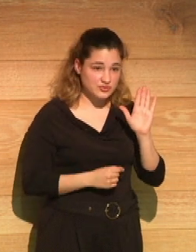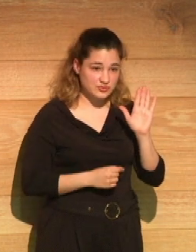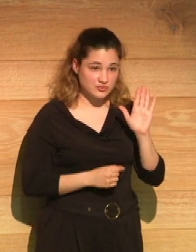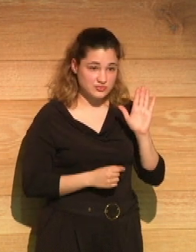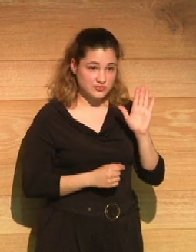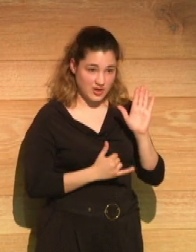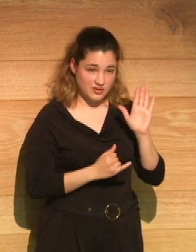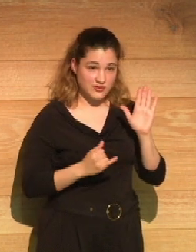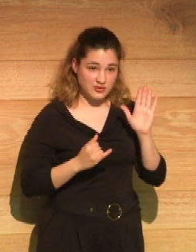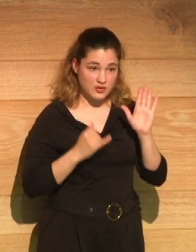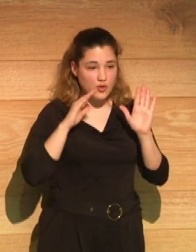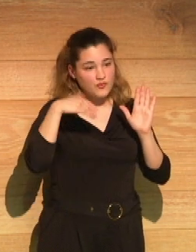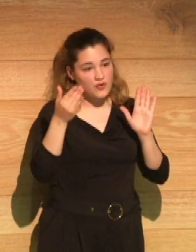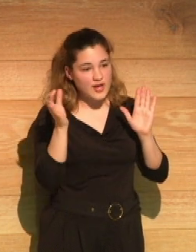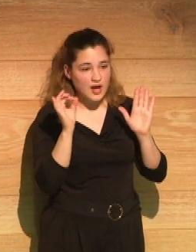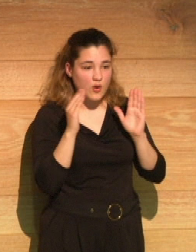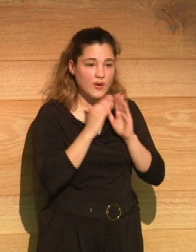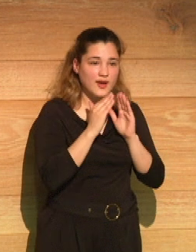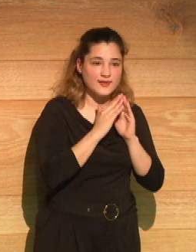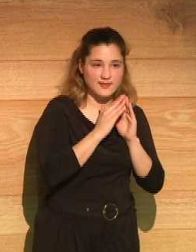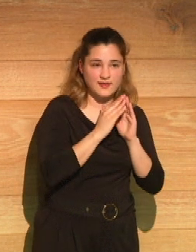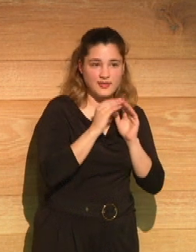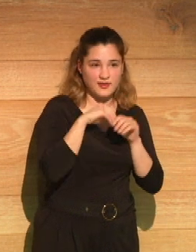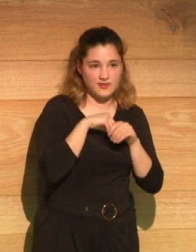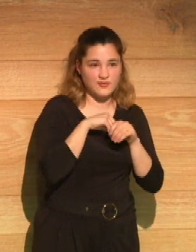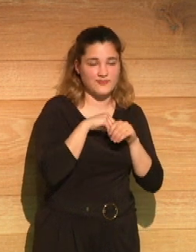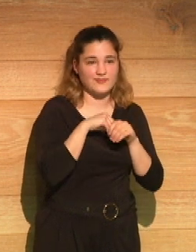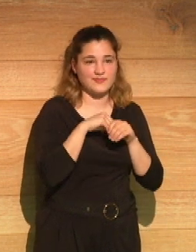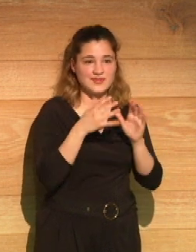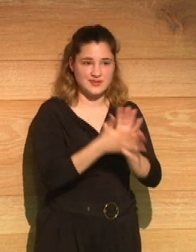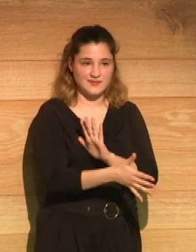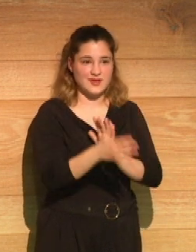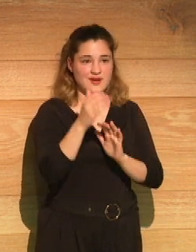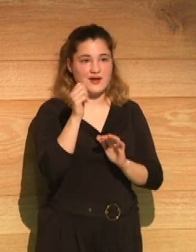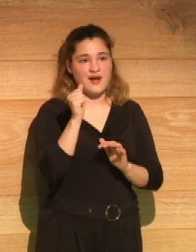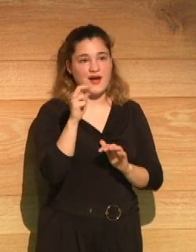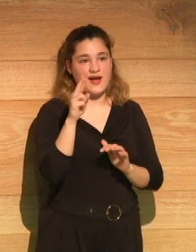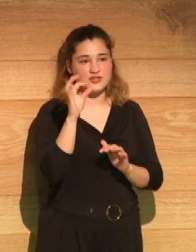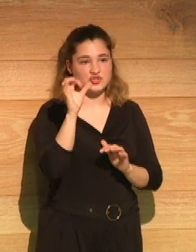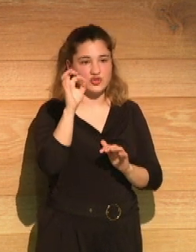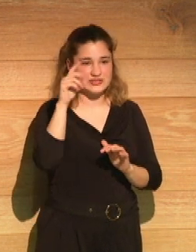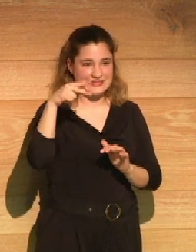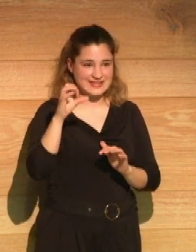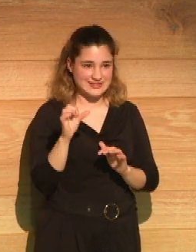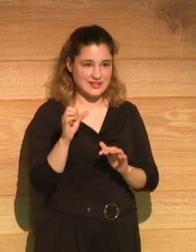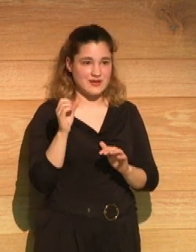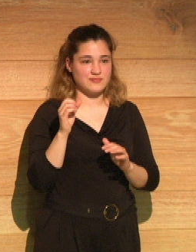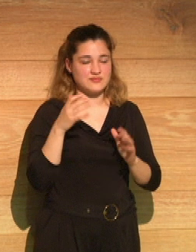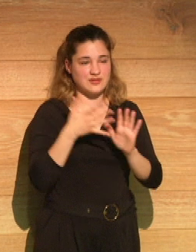¿Lo hacemos fuera o lo hacemos en casa? Es decir, outsourcing versus hacerlo en